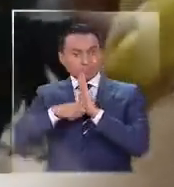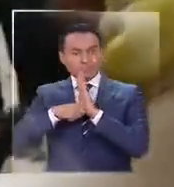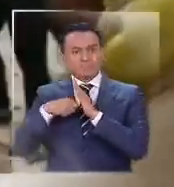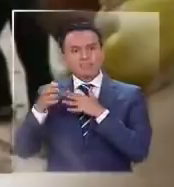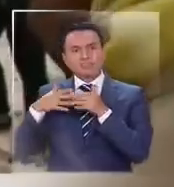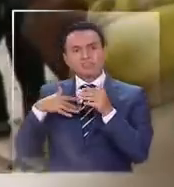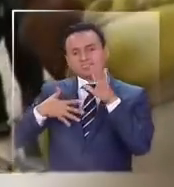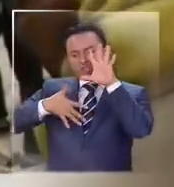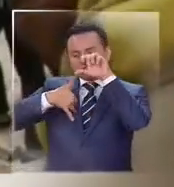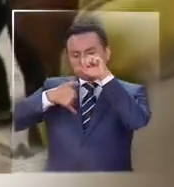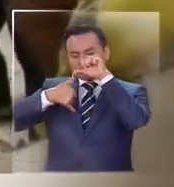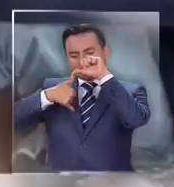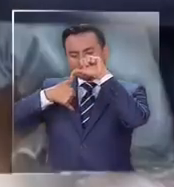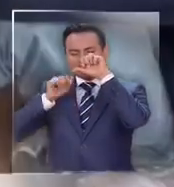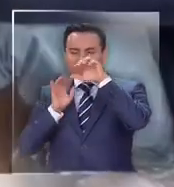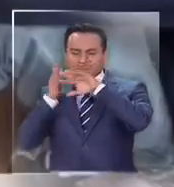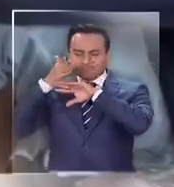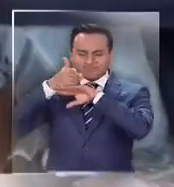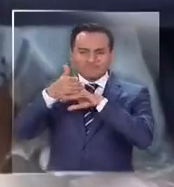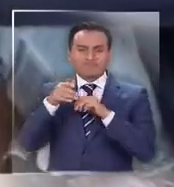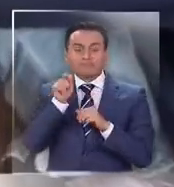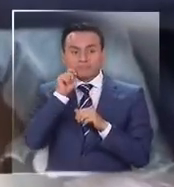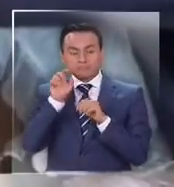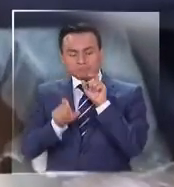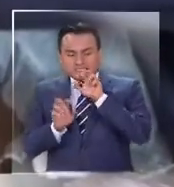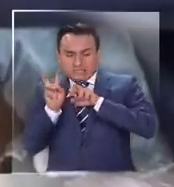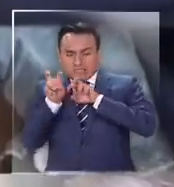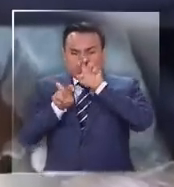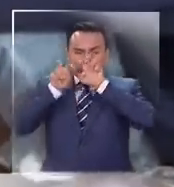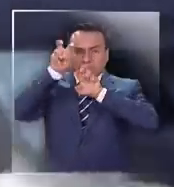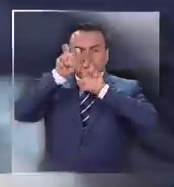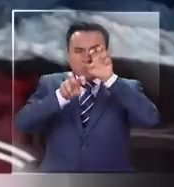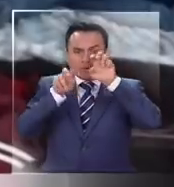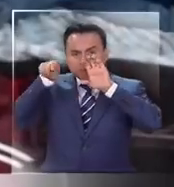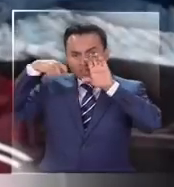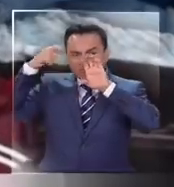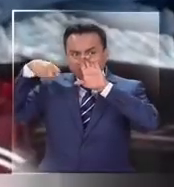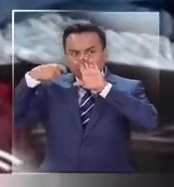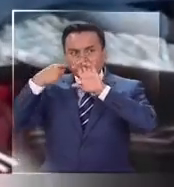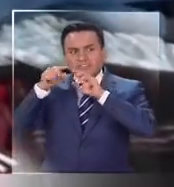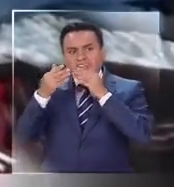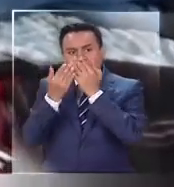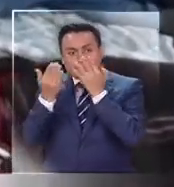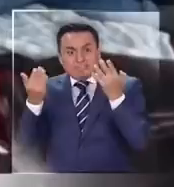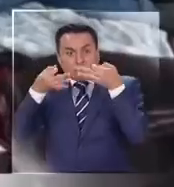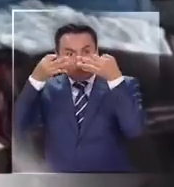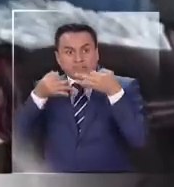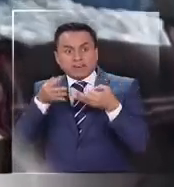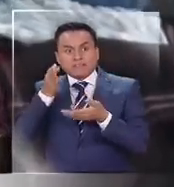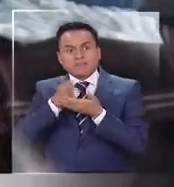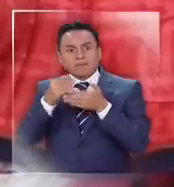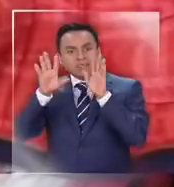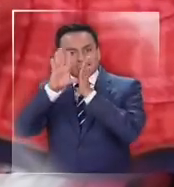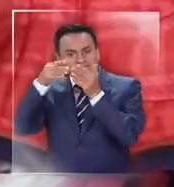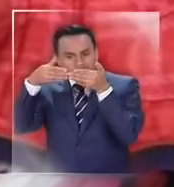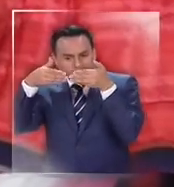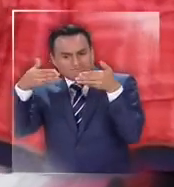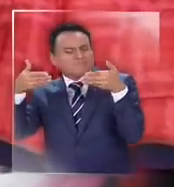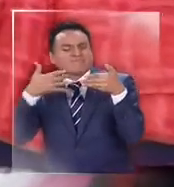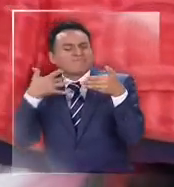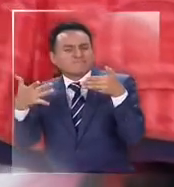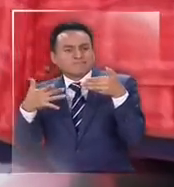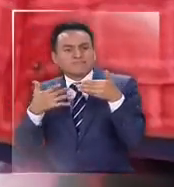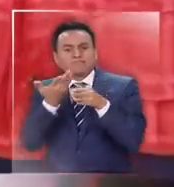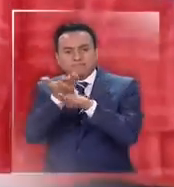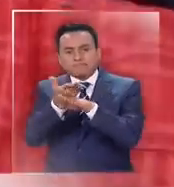desde Centroamérica. Participantes de las manifestaciones treparon, como puede ver las imágenes, en una valla de seguridad que divide ambos países con la idea